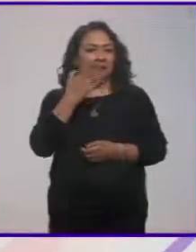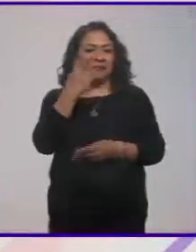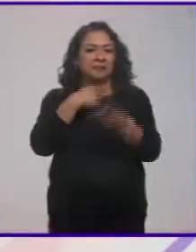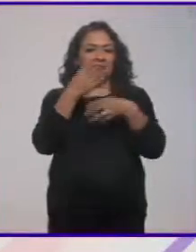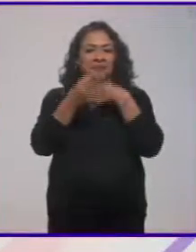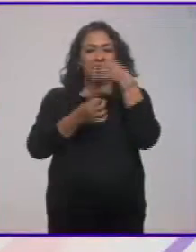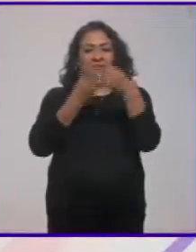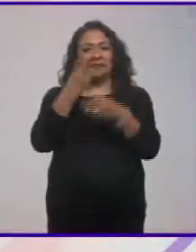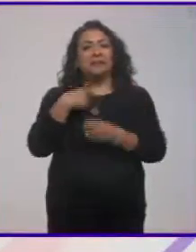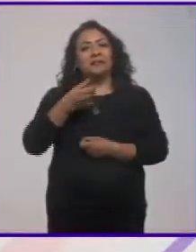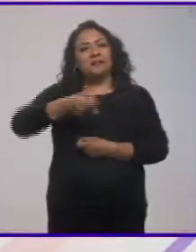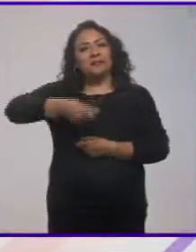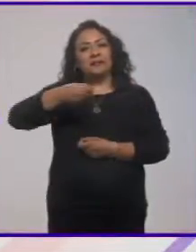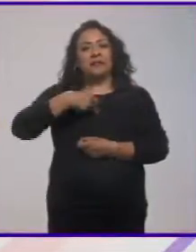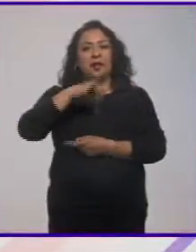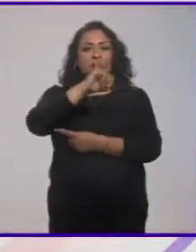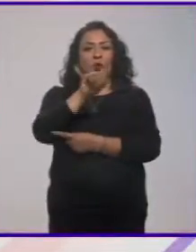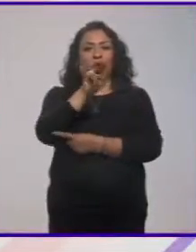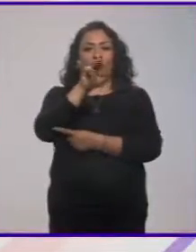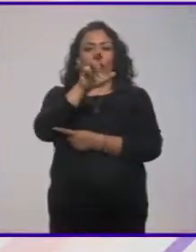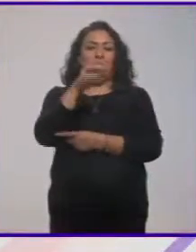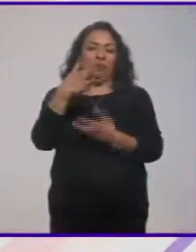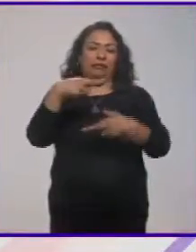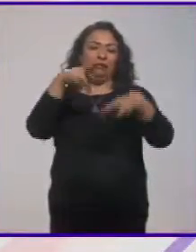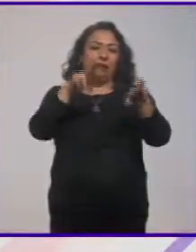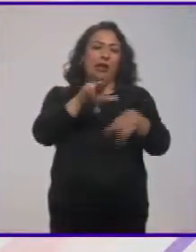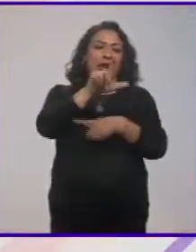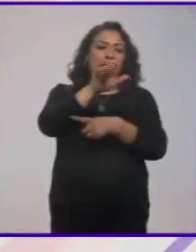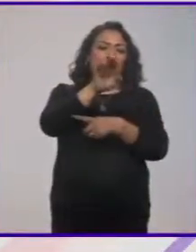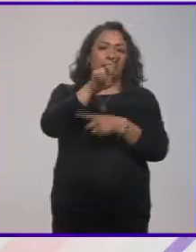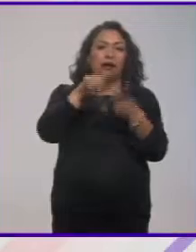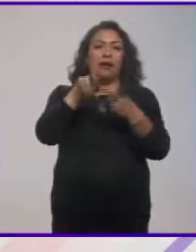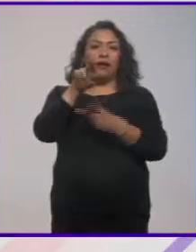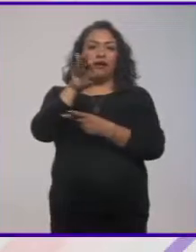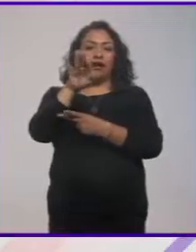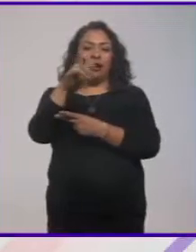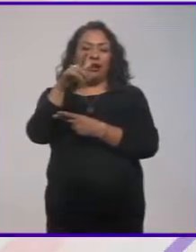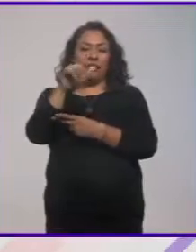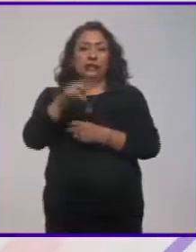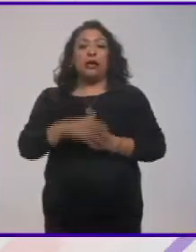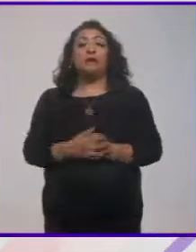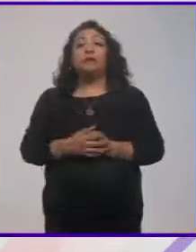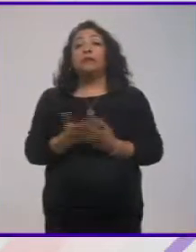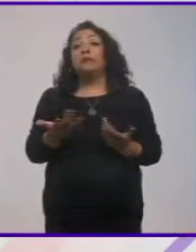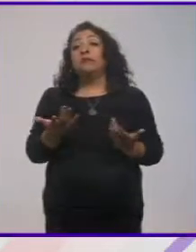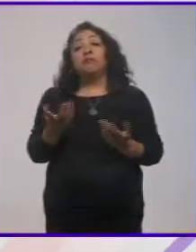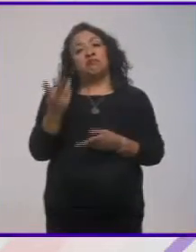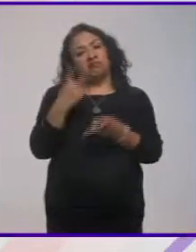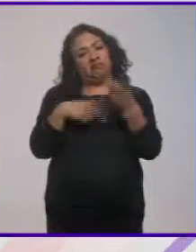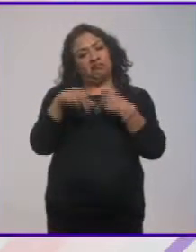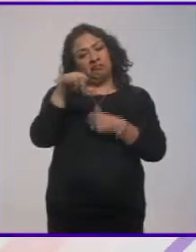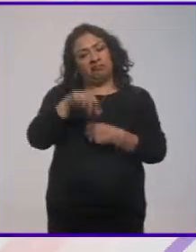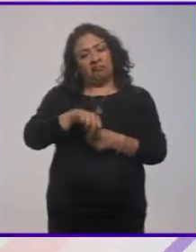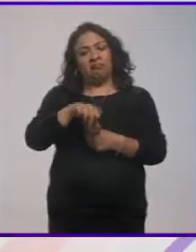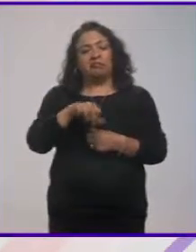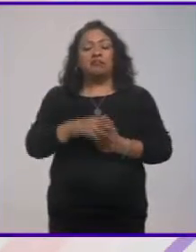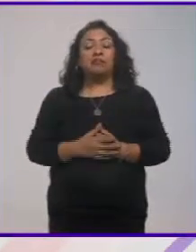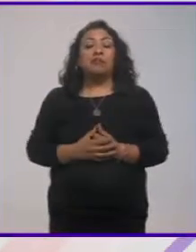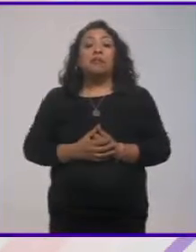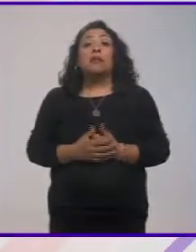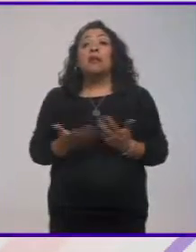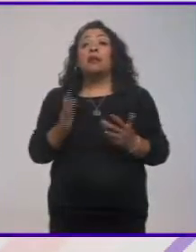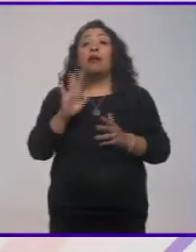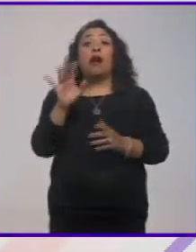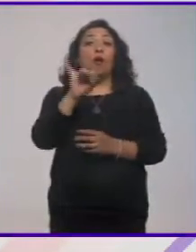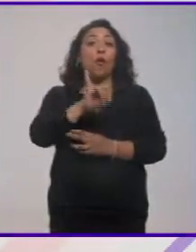Bienvenidos a Noticias 22, los saluda Julio López a nombre de Laura Barrera y Rafael García Villegas, que no se encuentran con nosotros el día de hoy.